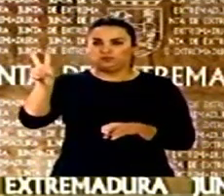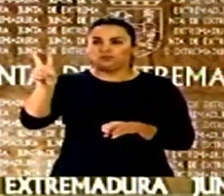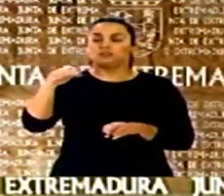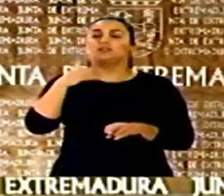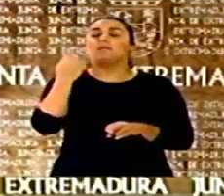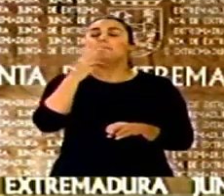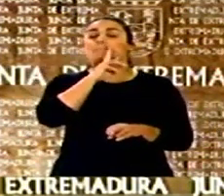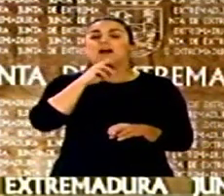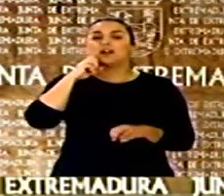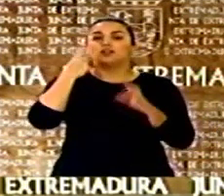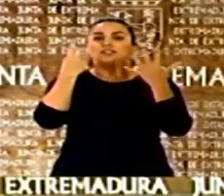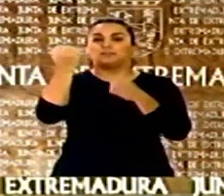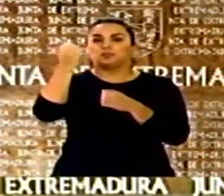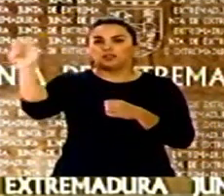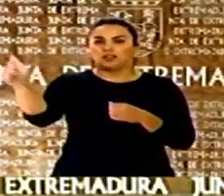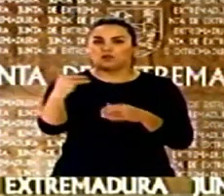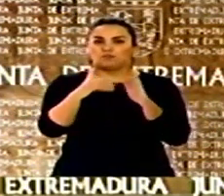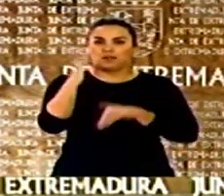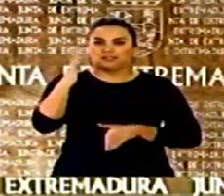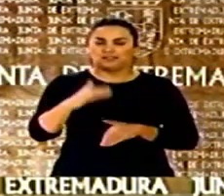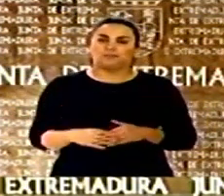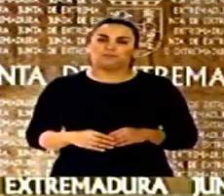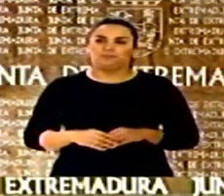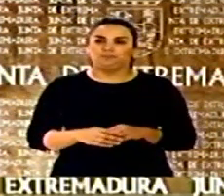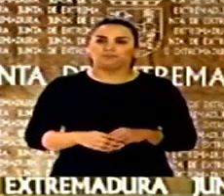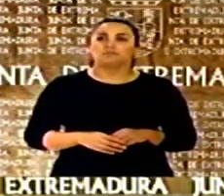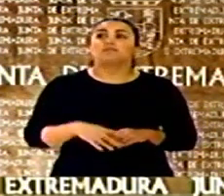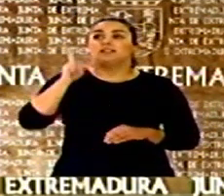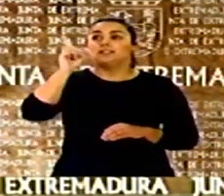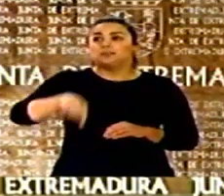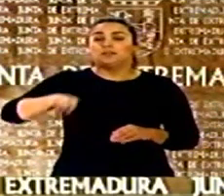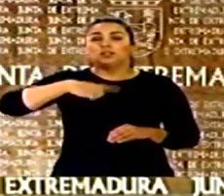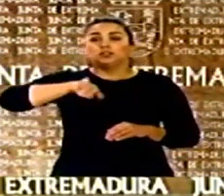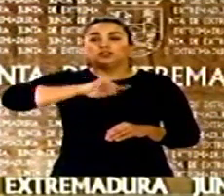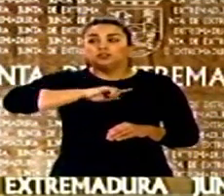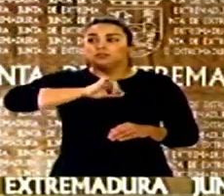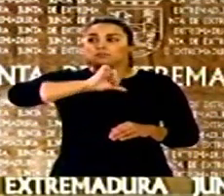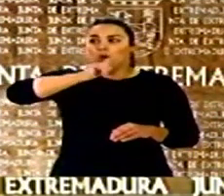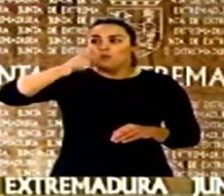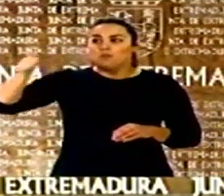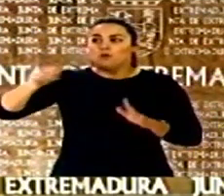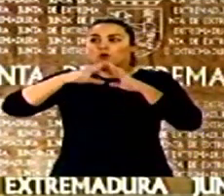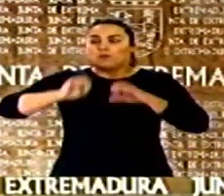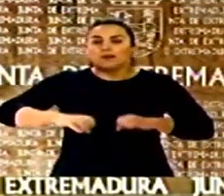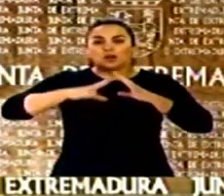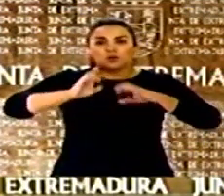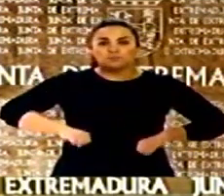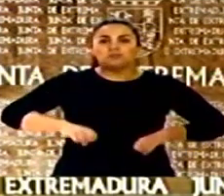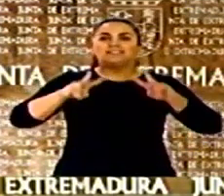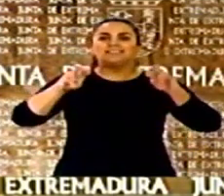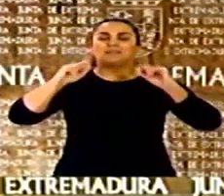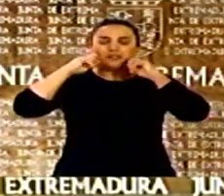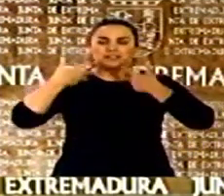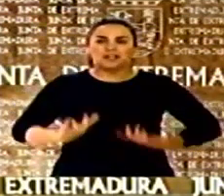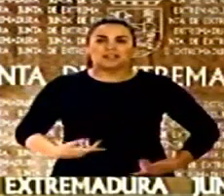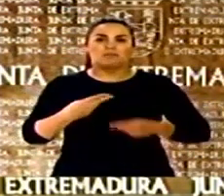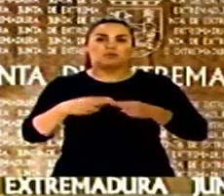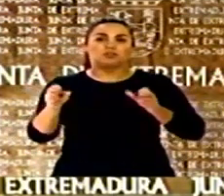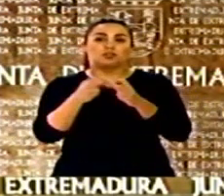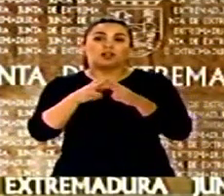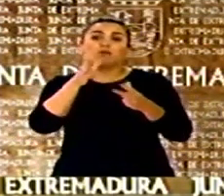También la convocatoria de ayudas para las agrupaciones de defensa sanitaria ganadera y las agrupaciones de defensa sanitaria apícola, por